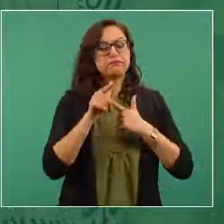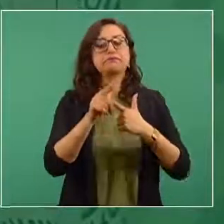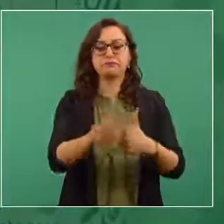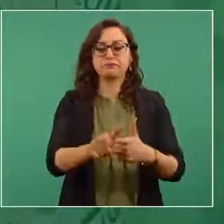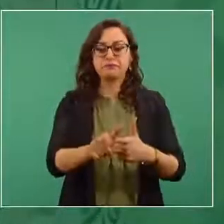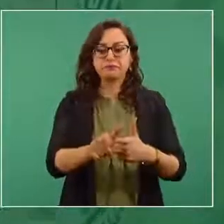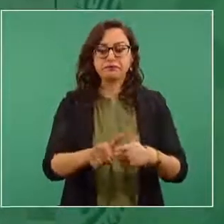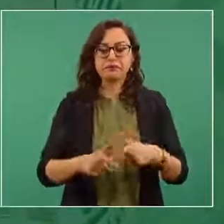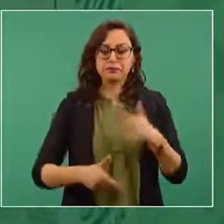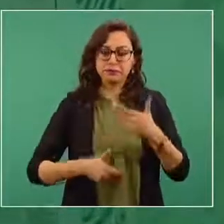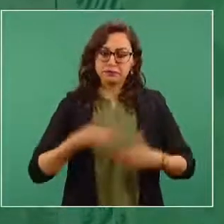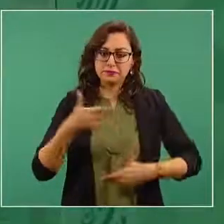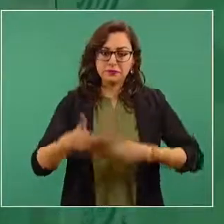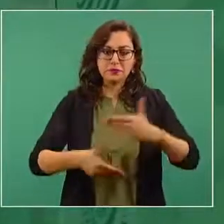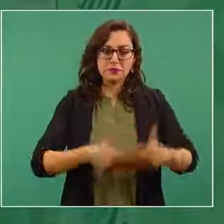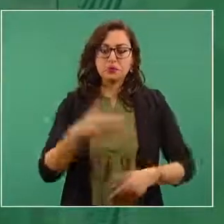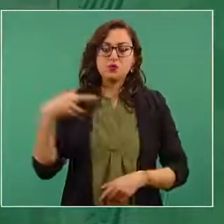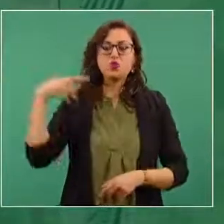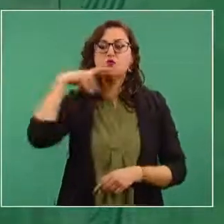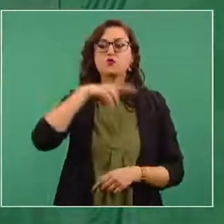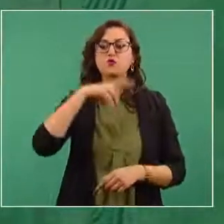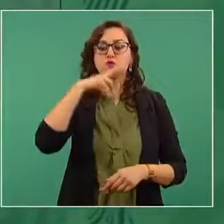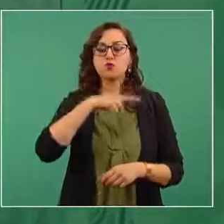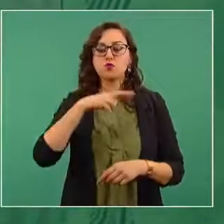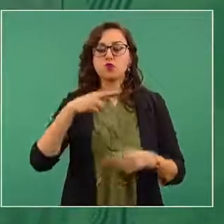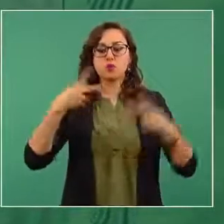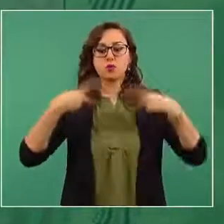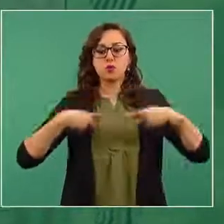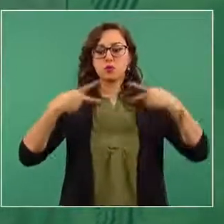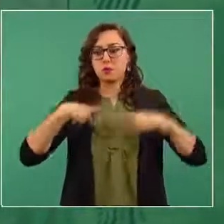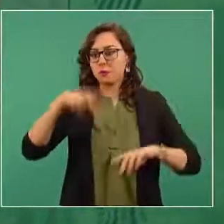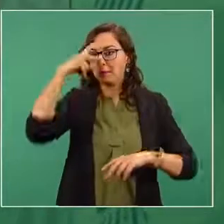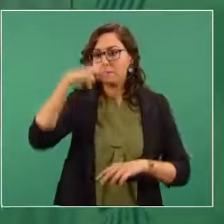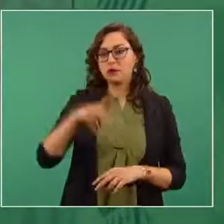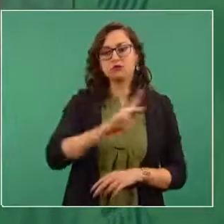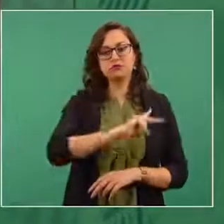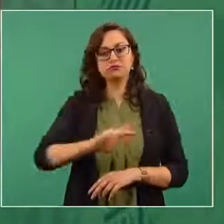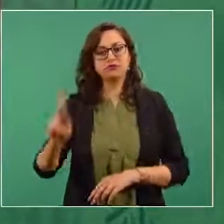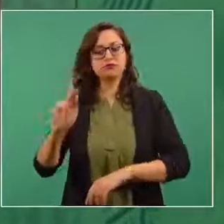nos vamos a vacunar todos los mexicanos,